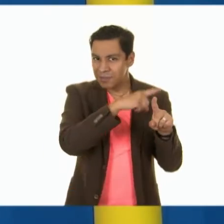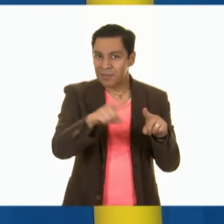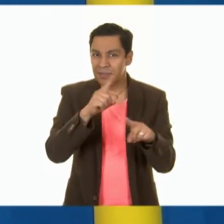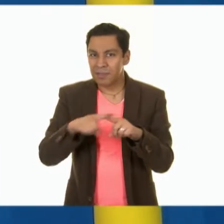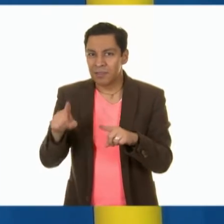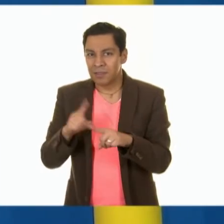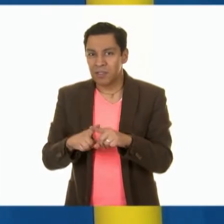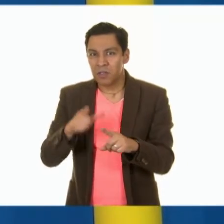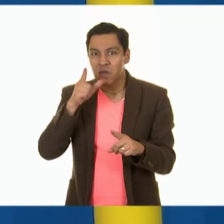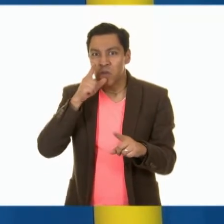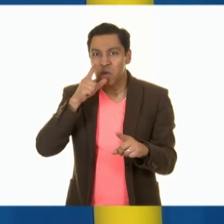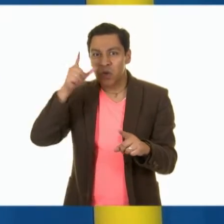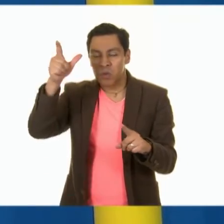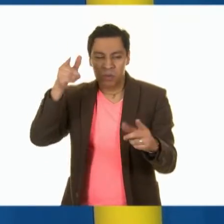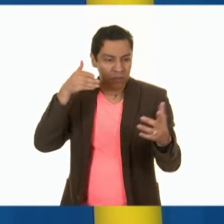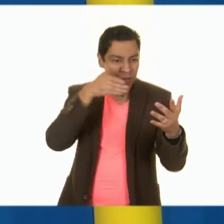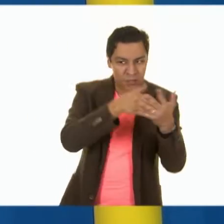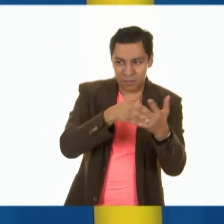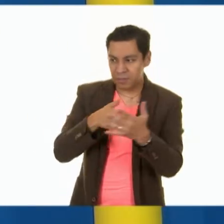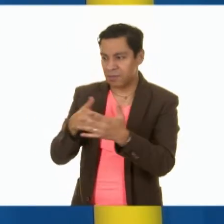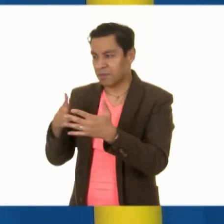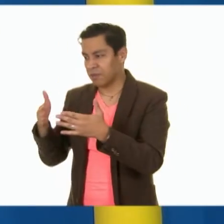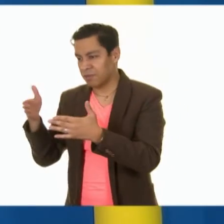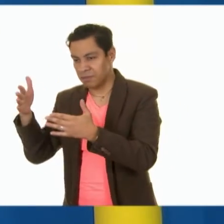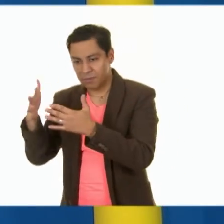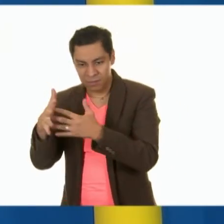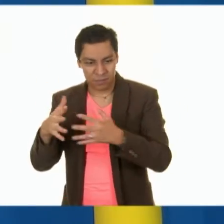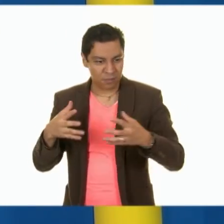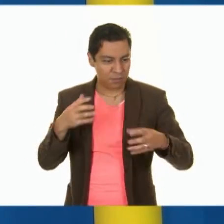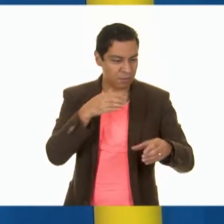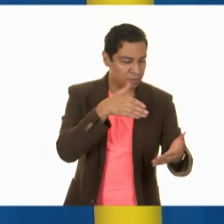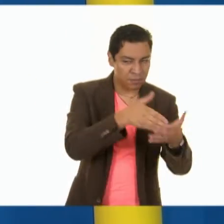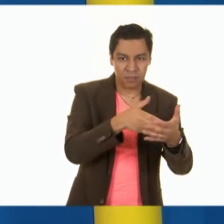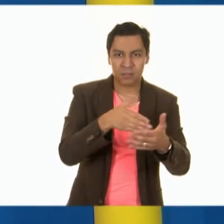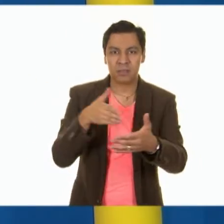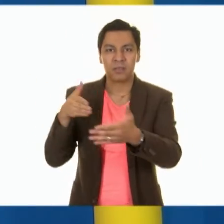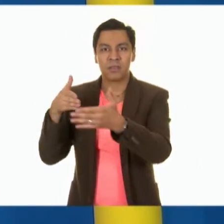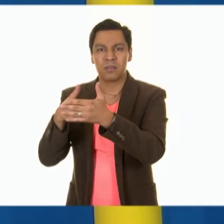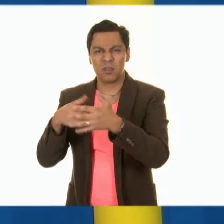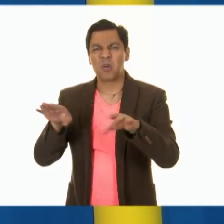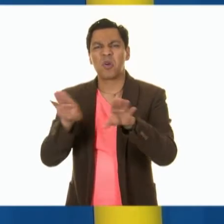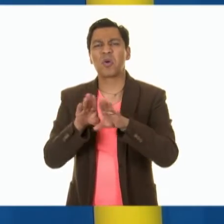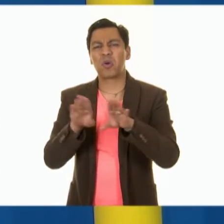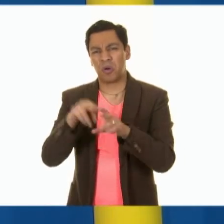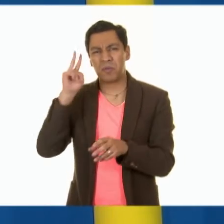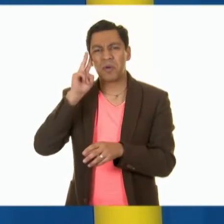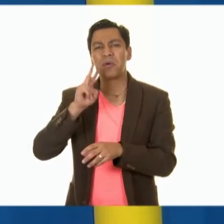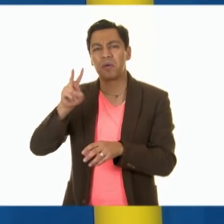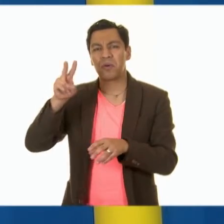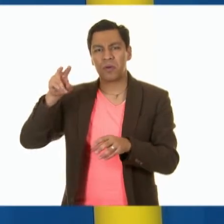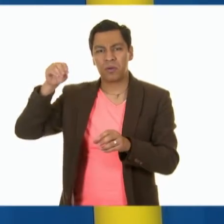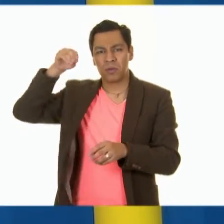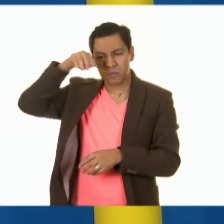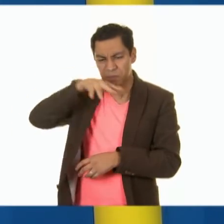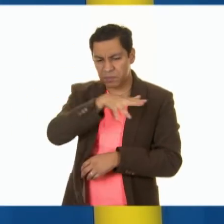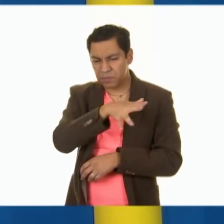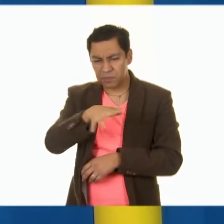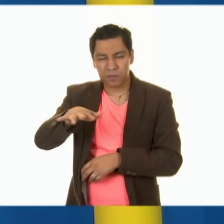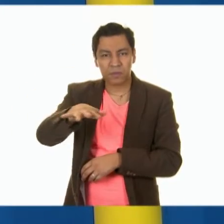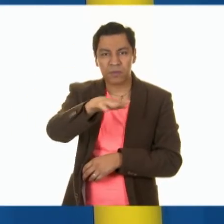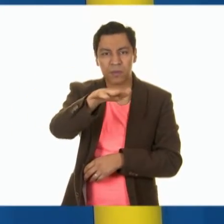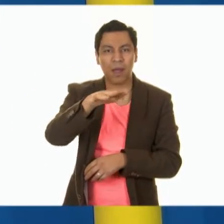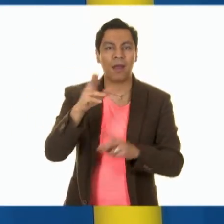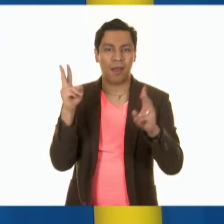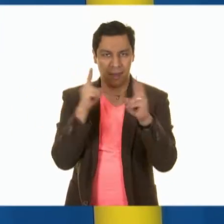objetos, la luz ha llegado a la frontera entre el aire y el otro medio. En cada uno de estos casos, a la luz le